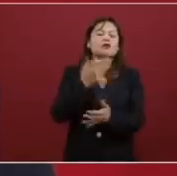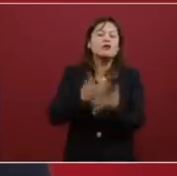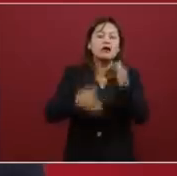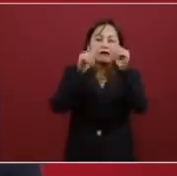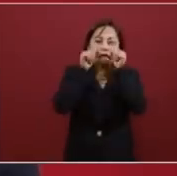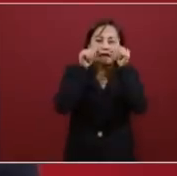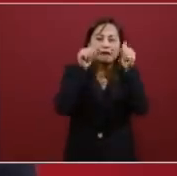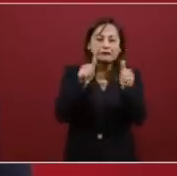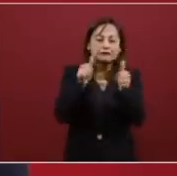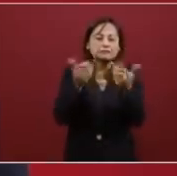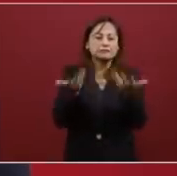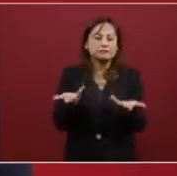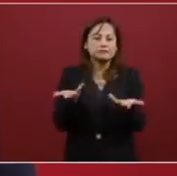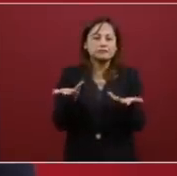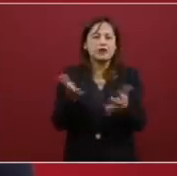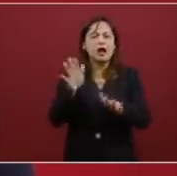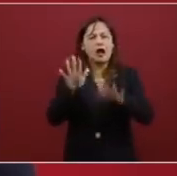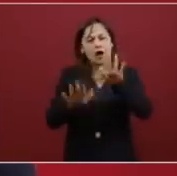por